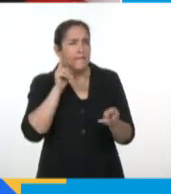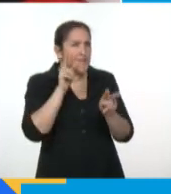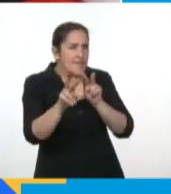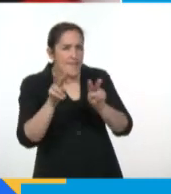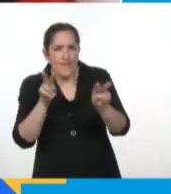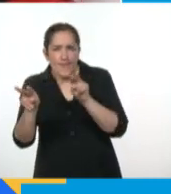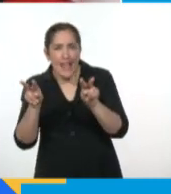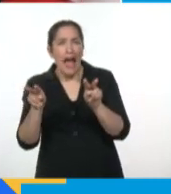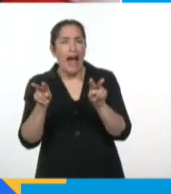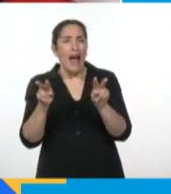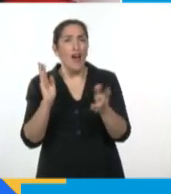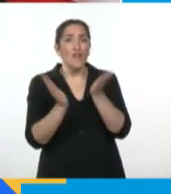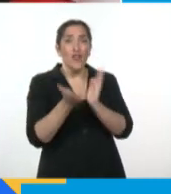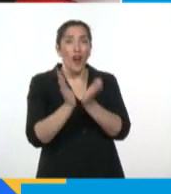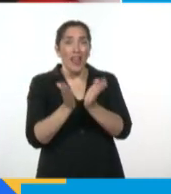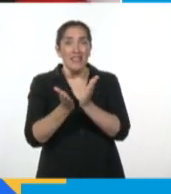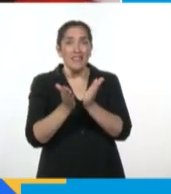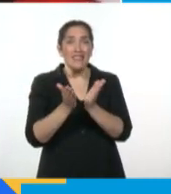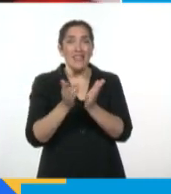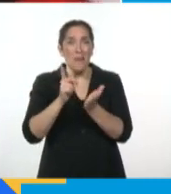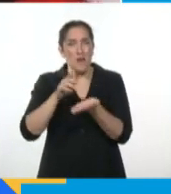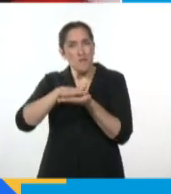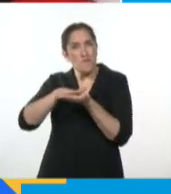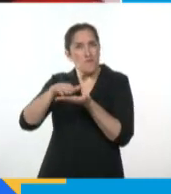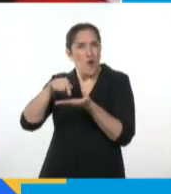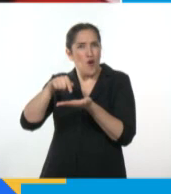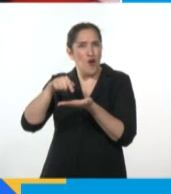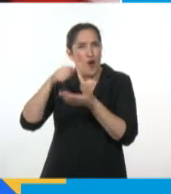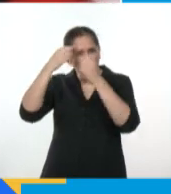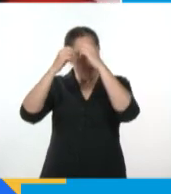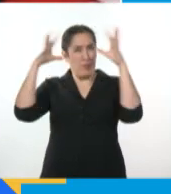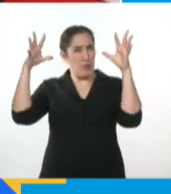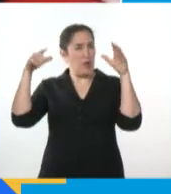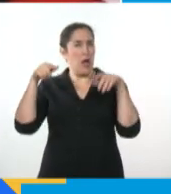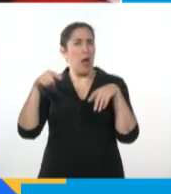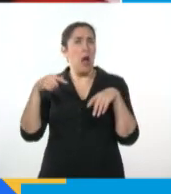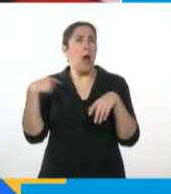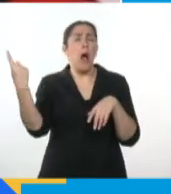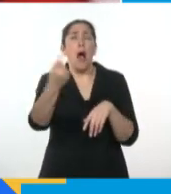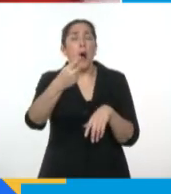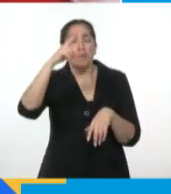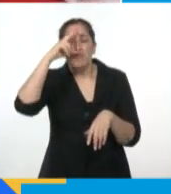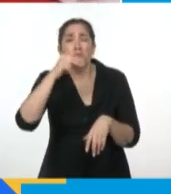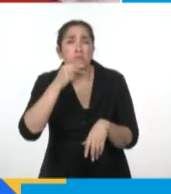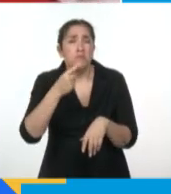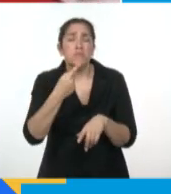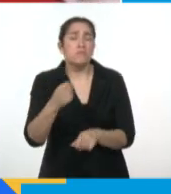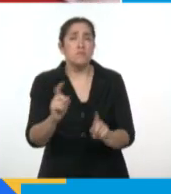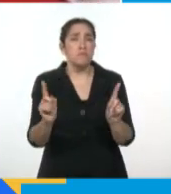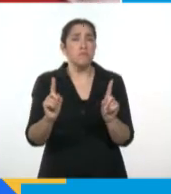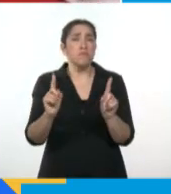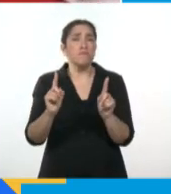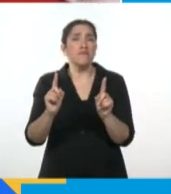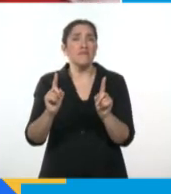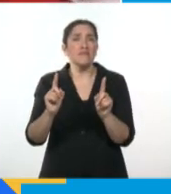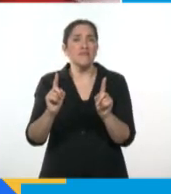esa violencia simbólica, insisto, que es poco transparente, ¿no? Que está en la base de